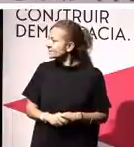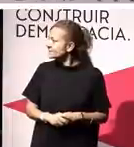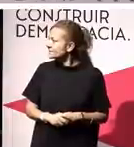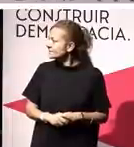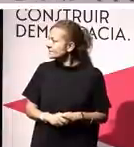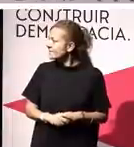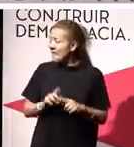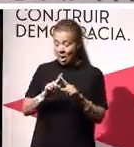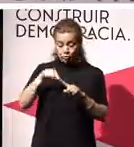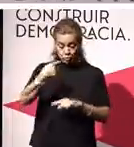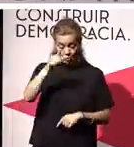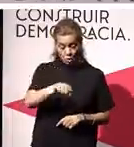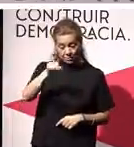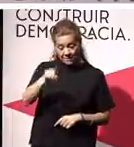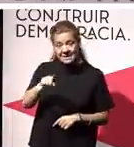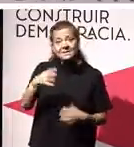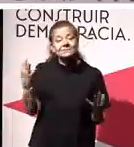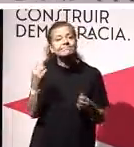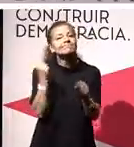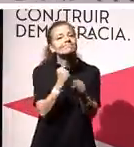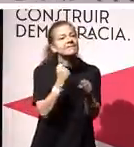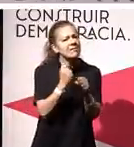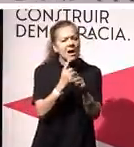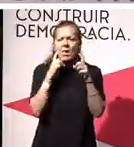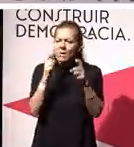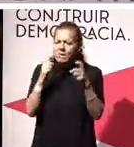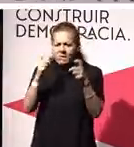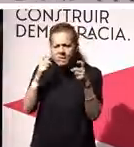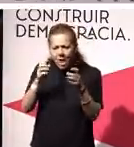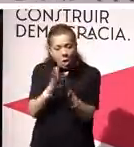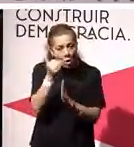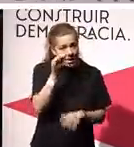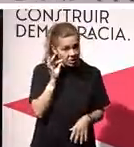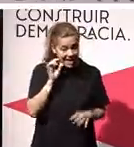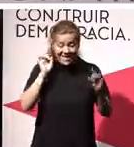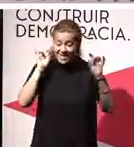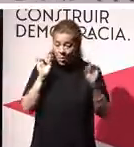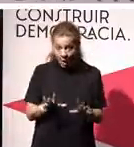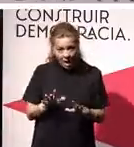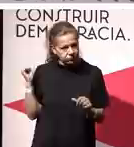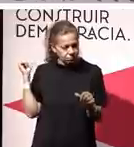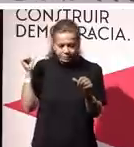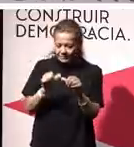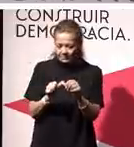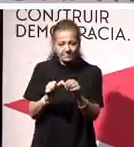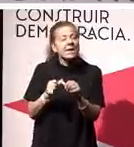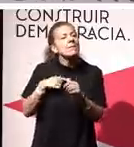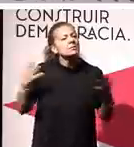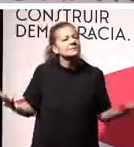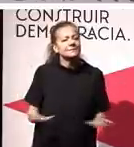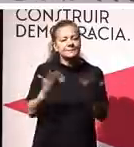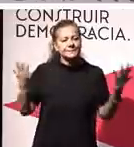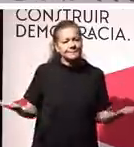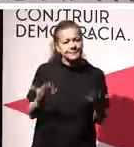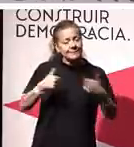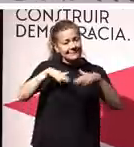Y en los próximos meses vamos a seguir trabajando sin descanso, compañeros y compañeras, como lo hemos hecho siempre. Vamos a impulsar la